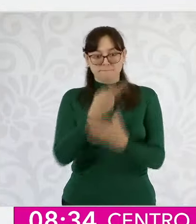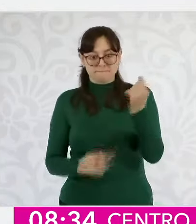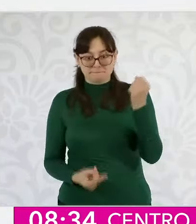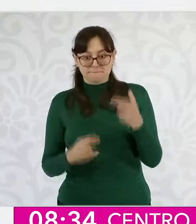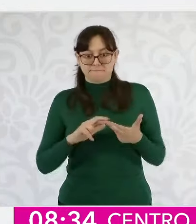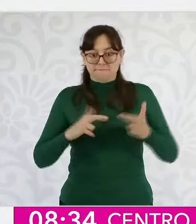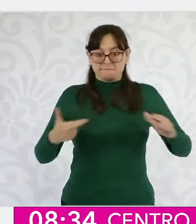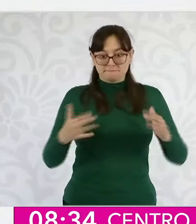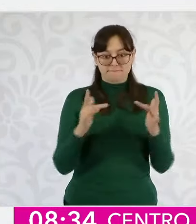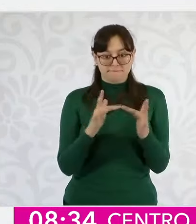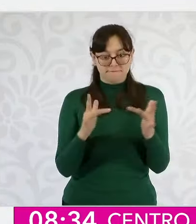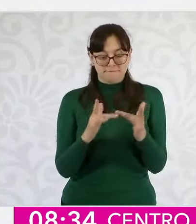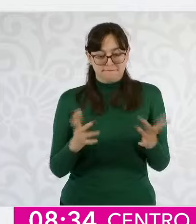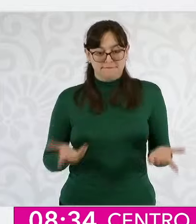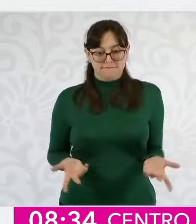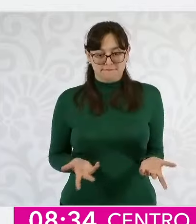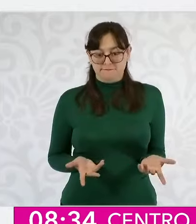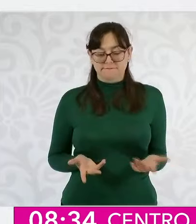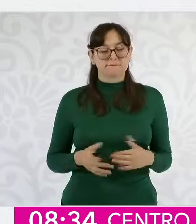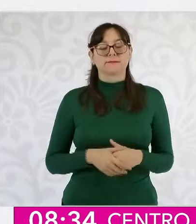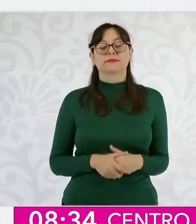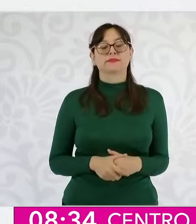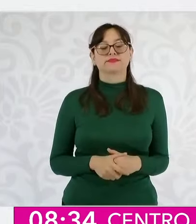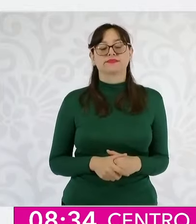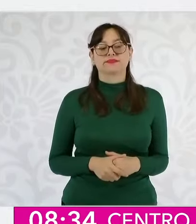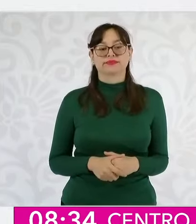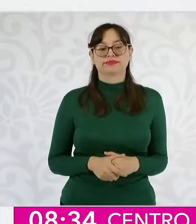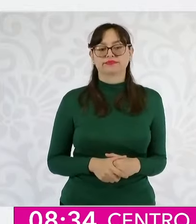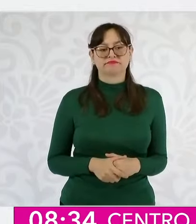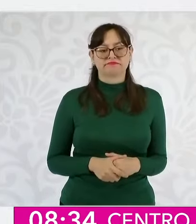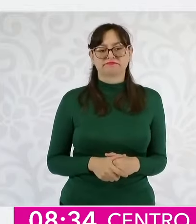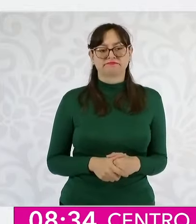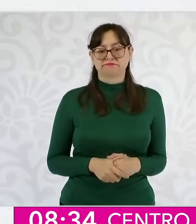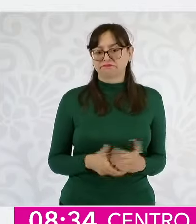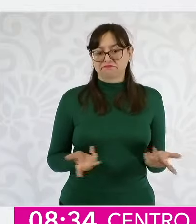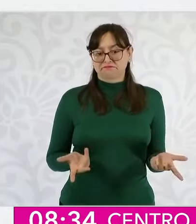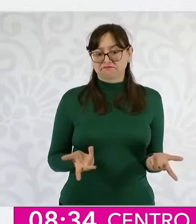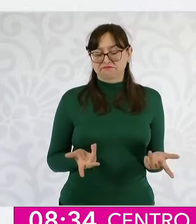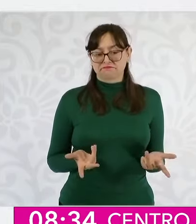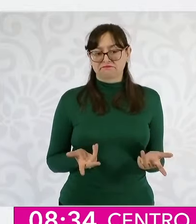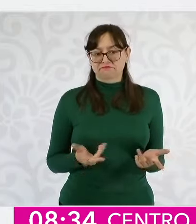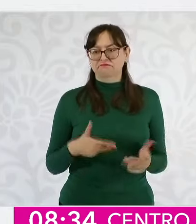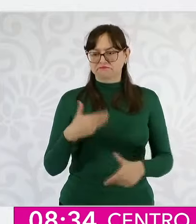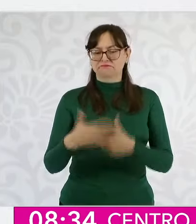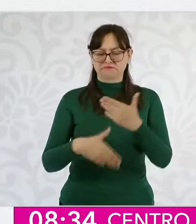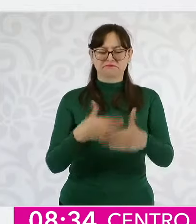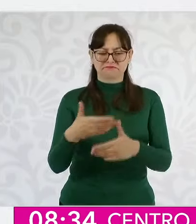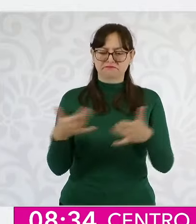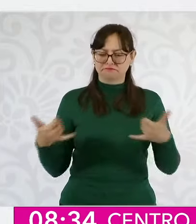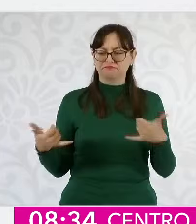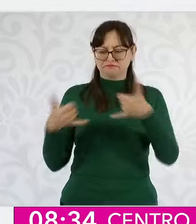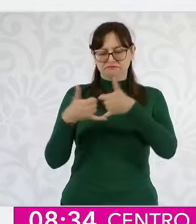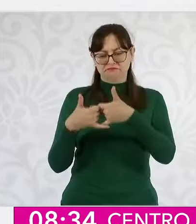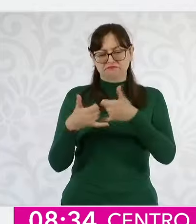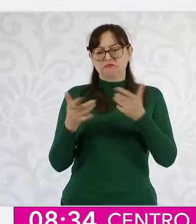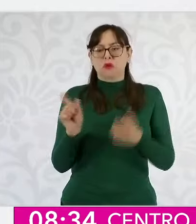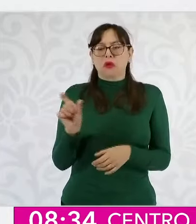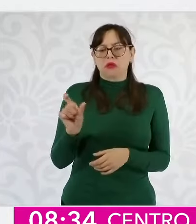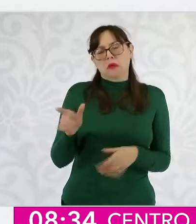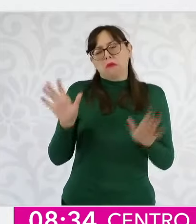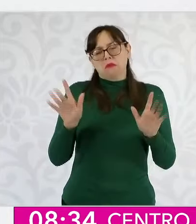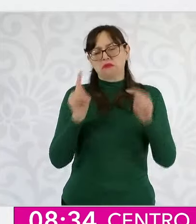mucha relación entre ambos países. Entonces, este encuentro pues se dará en su